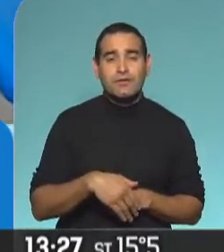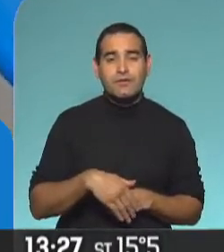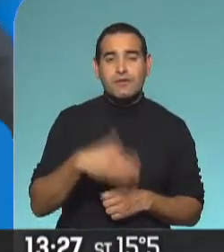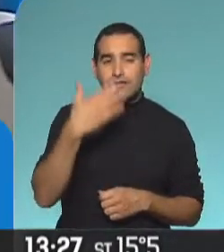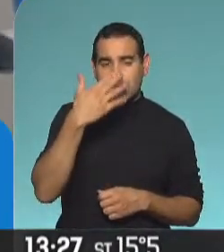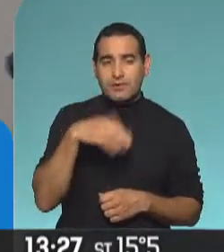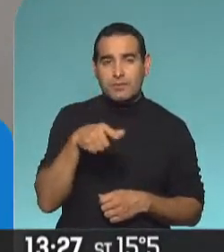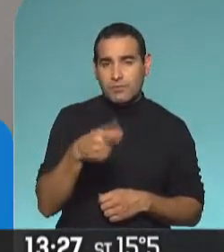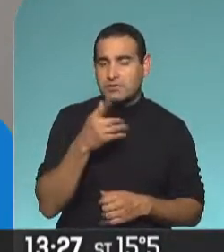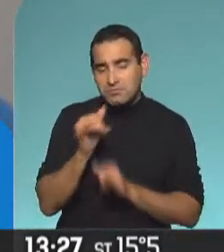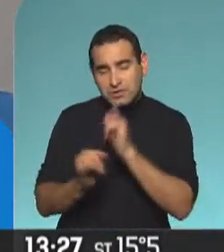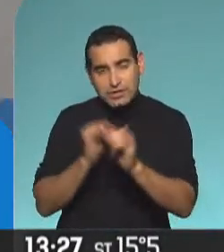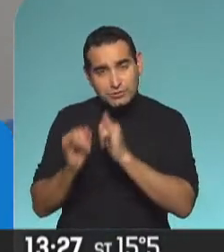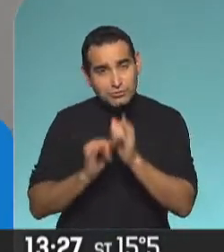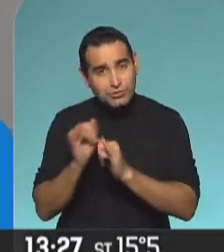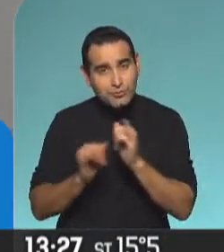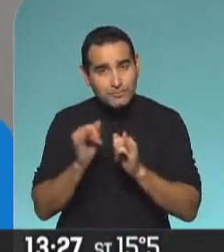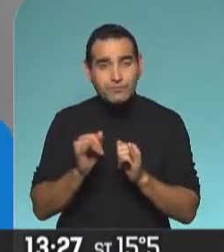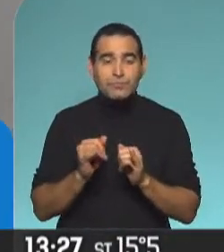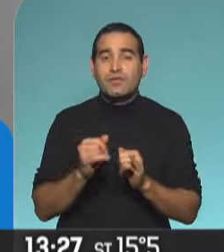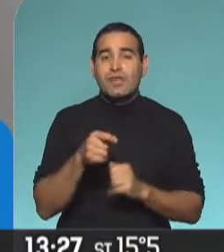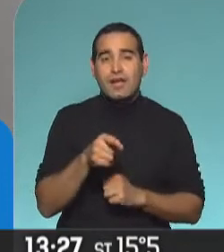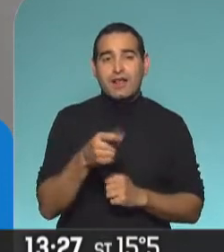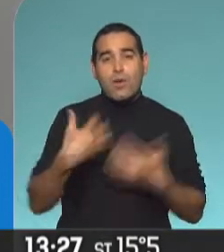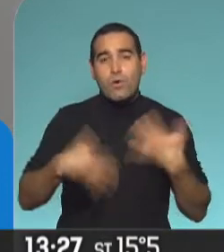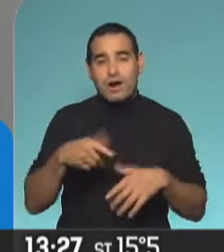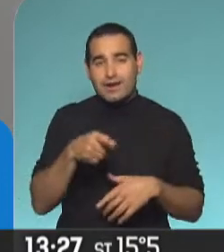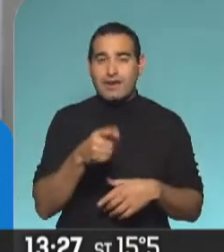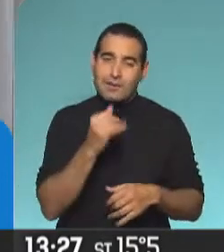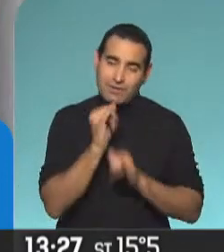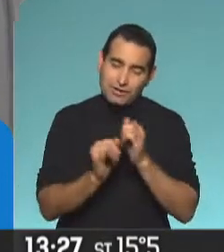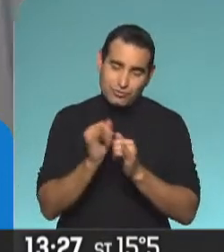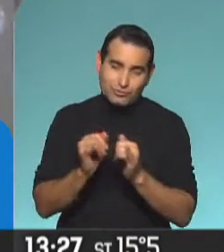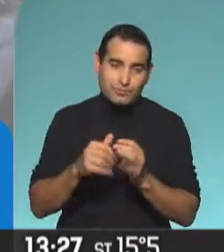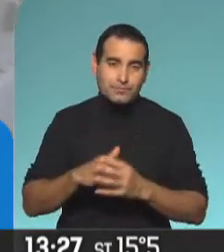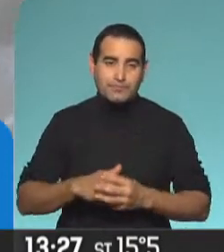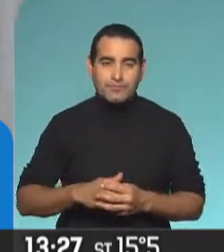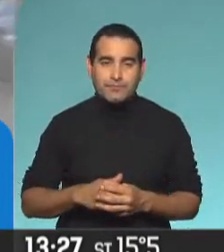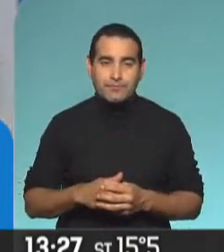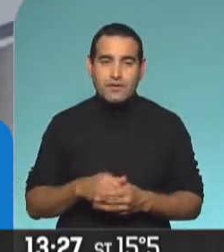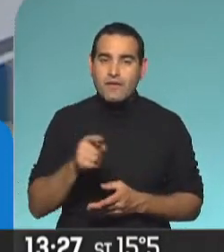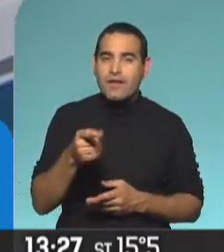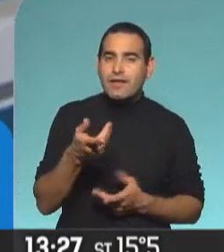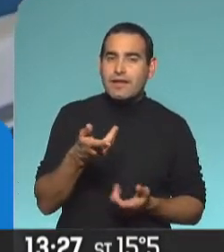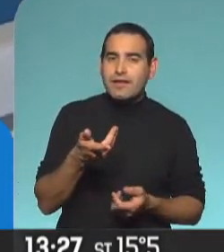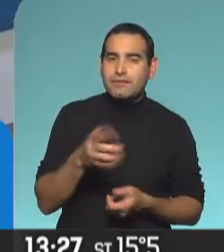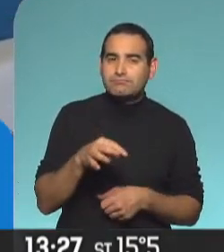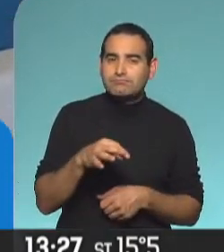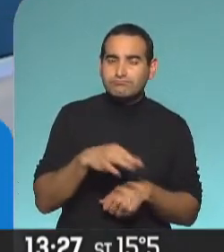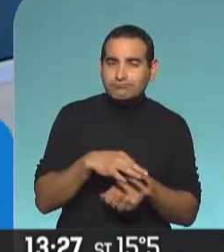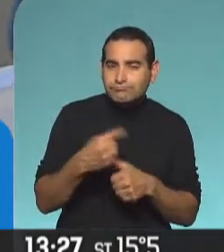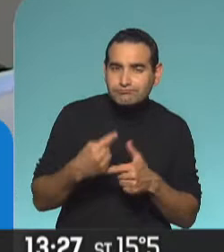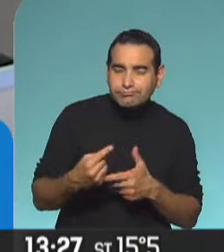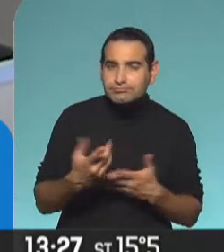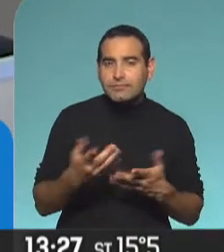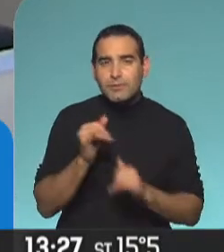se hace una orientación, y en la guardia le indican, porque es guardia y orientación de pacientes, cuáles son las patologías que necesita y se la va